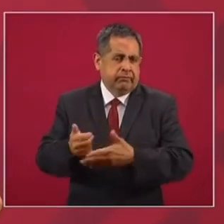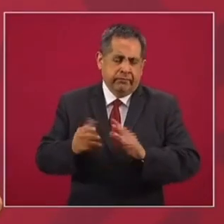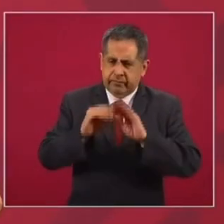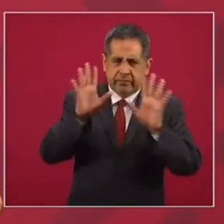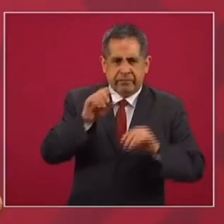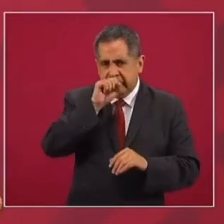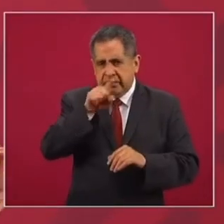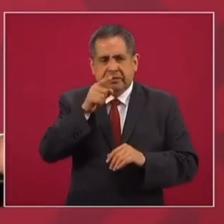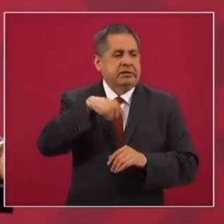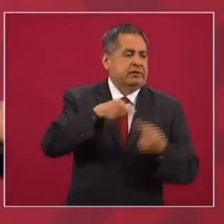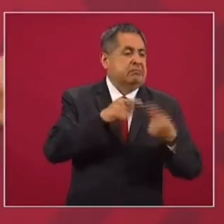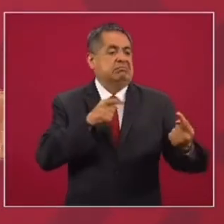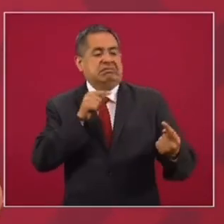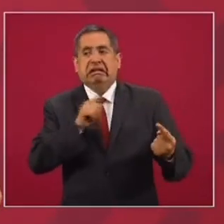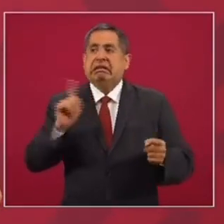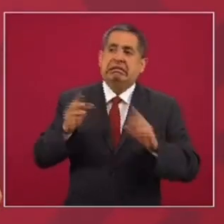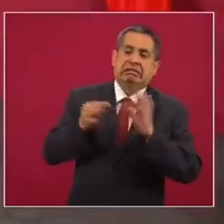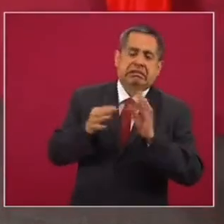nuestros opositores pues